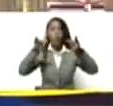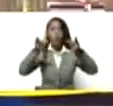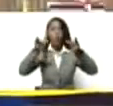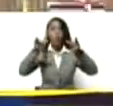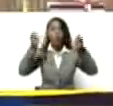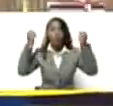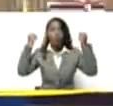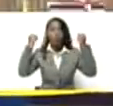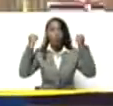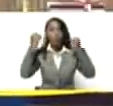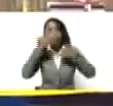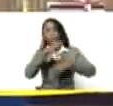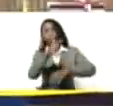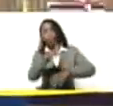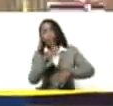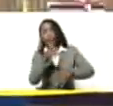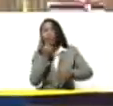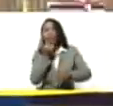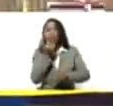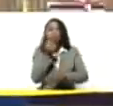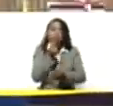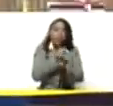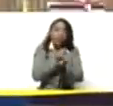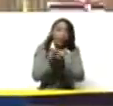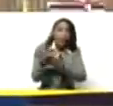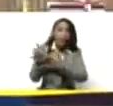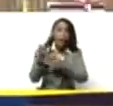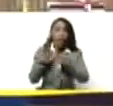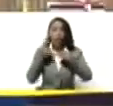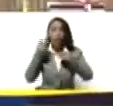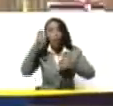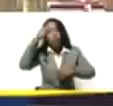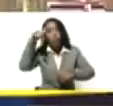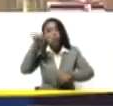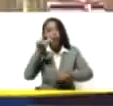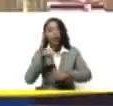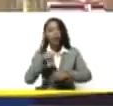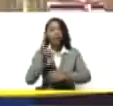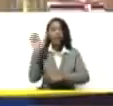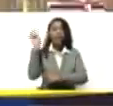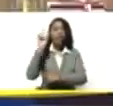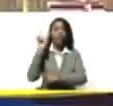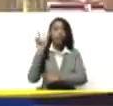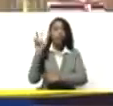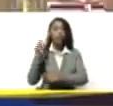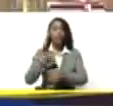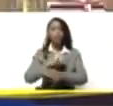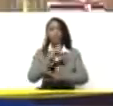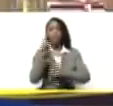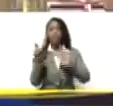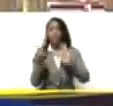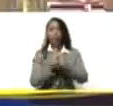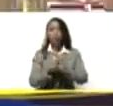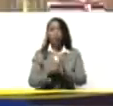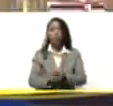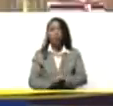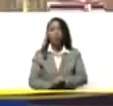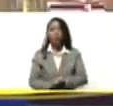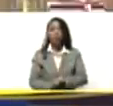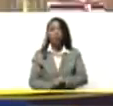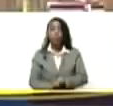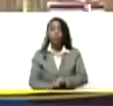maestra al médico a la médica le conviene al emprendedor a la emprendedora le conviene a la ama de